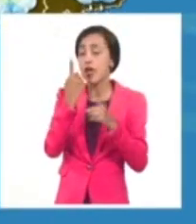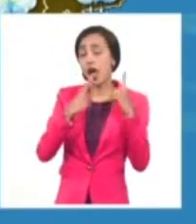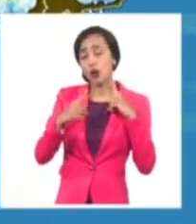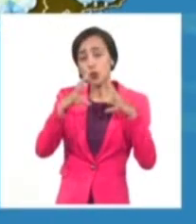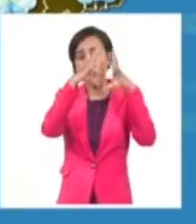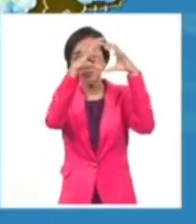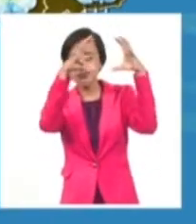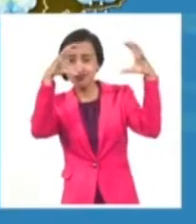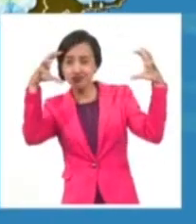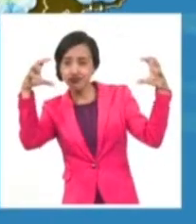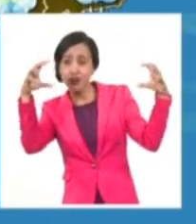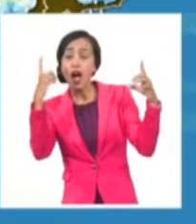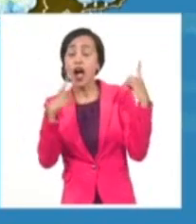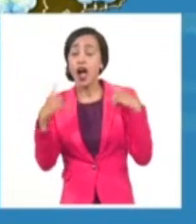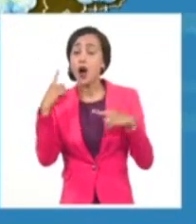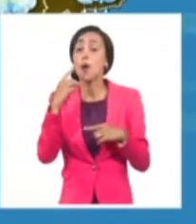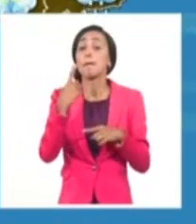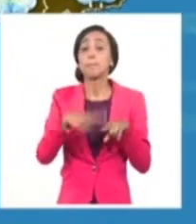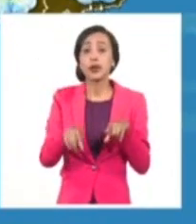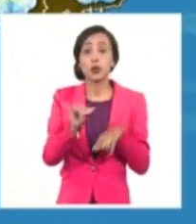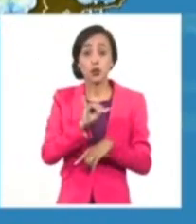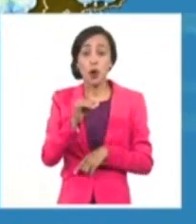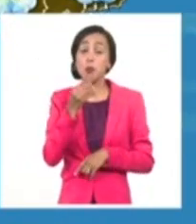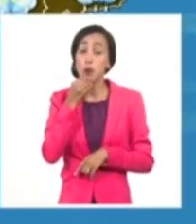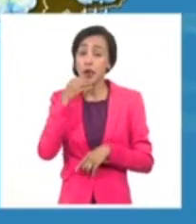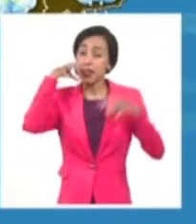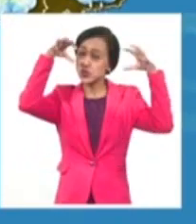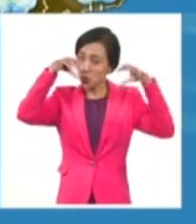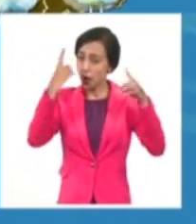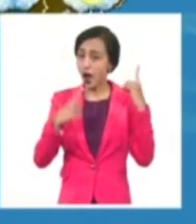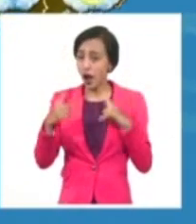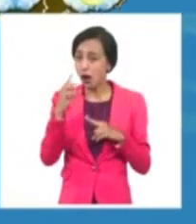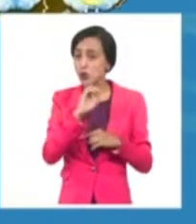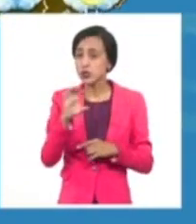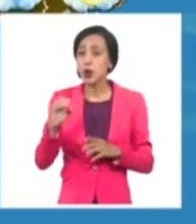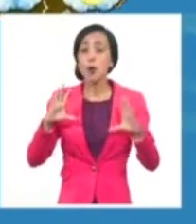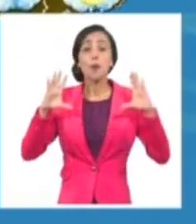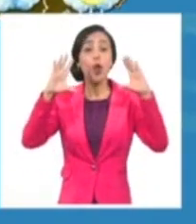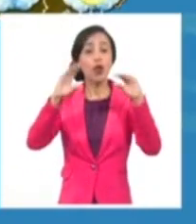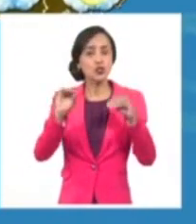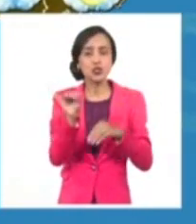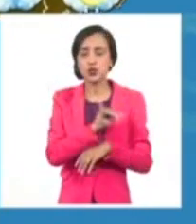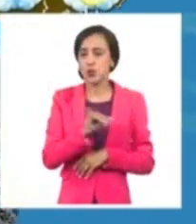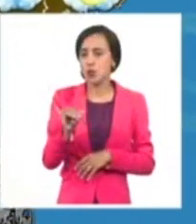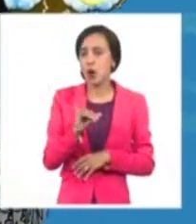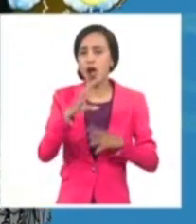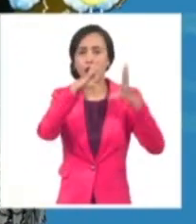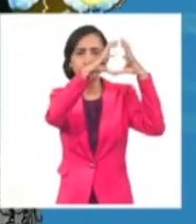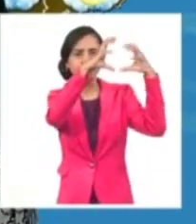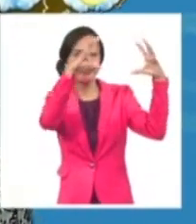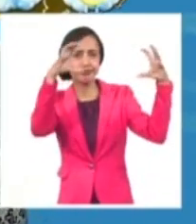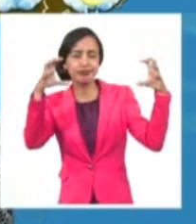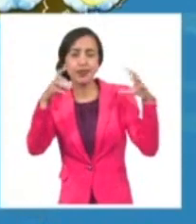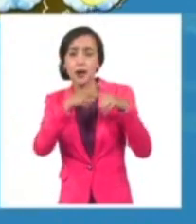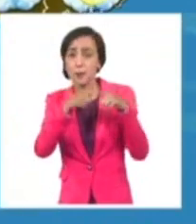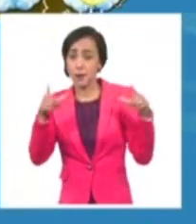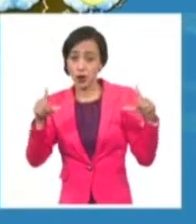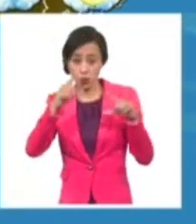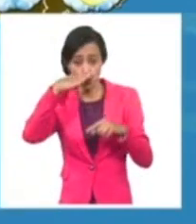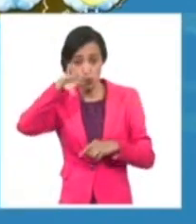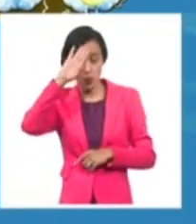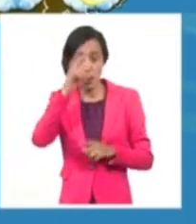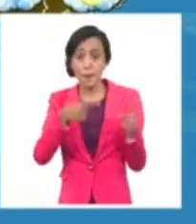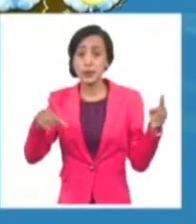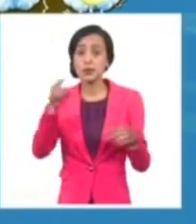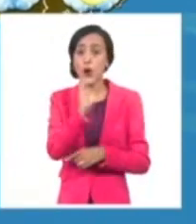y no se descarta la posibilidad de aislados chubascos por la noche van a continuar los intervalos nubosos en gran parte de cubas sobre todo en